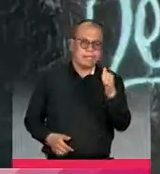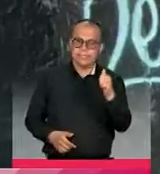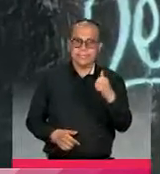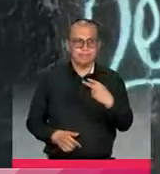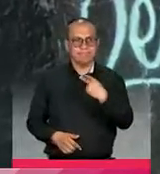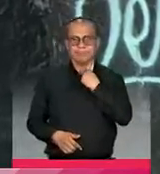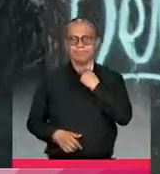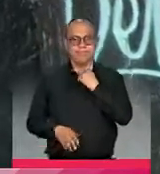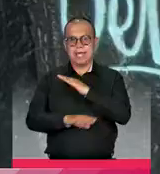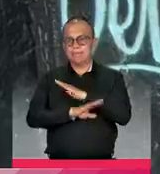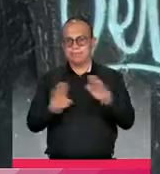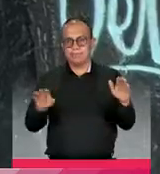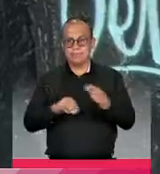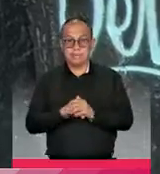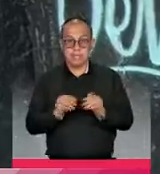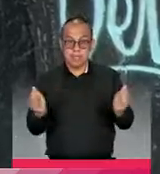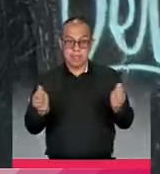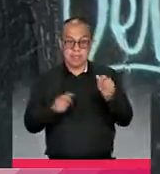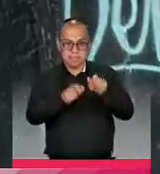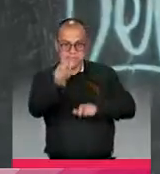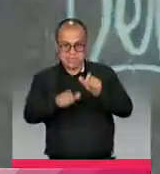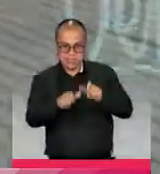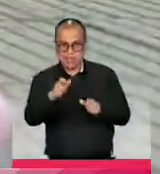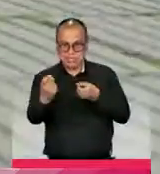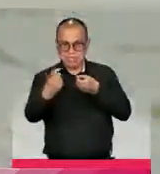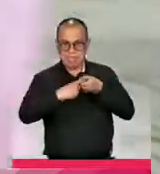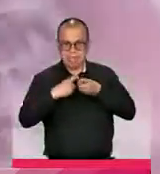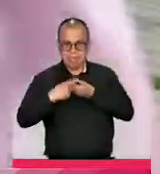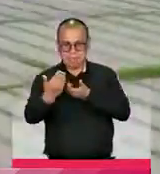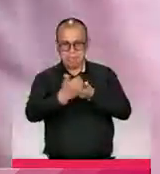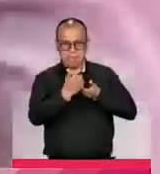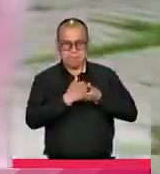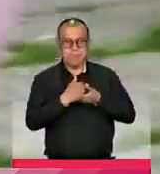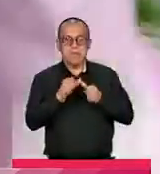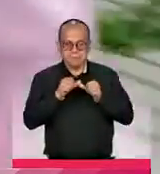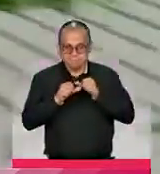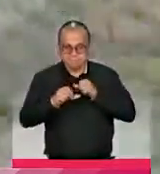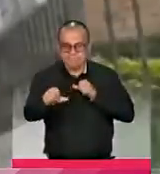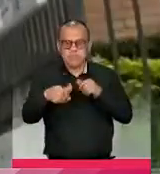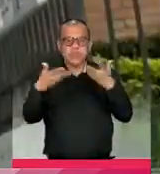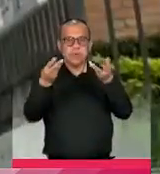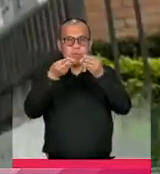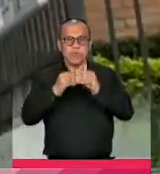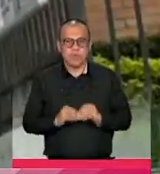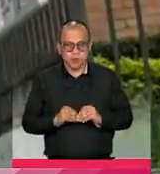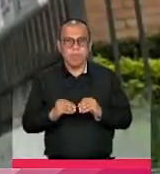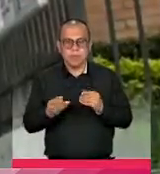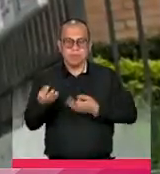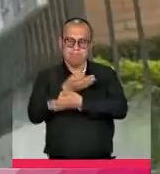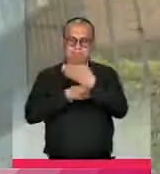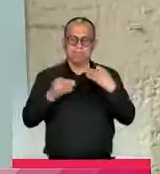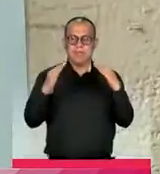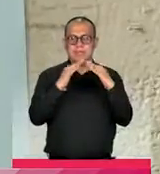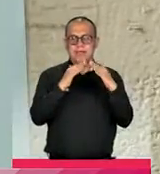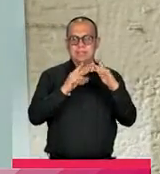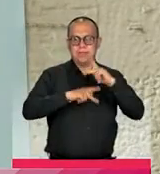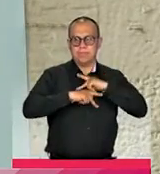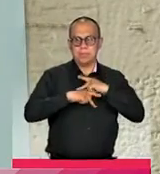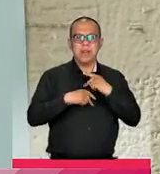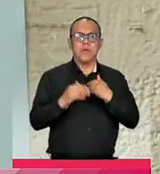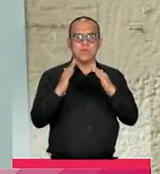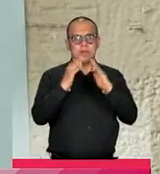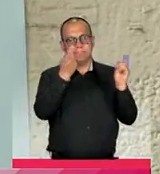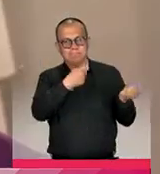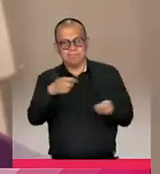más. Con el apoyo de la misma clientela y la necesidad de mantener su fuente de ingresos, decidió seguir desde la casa ofreciendo